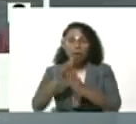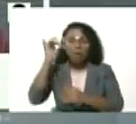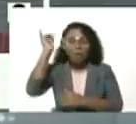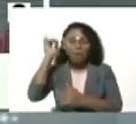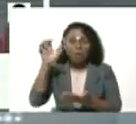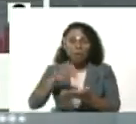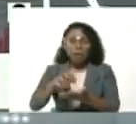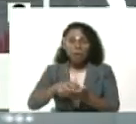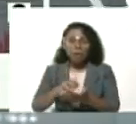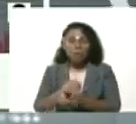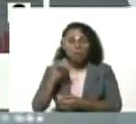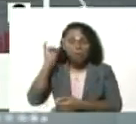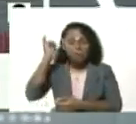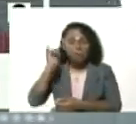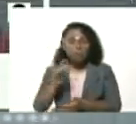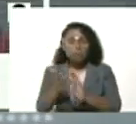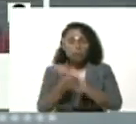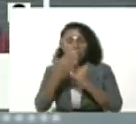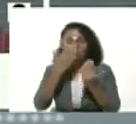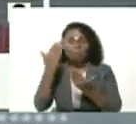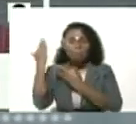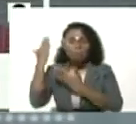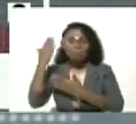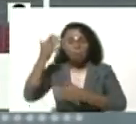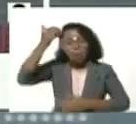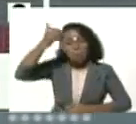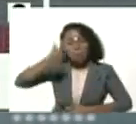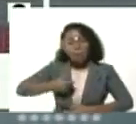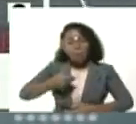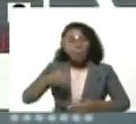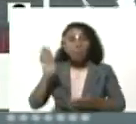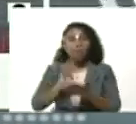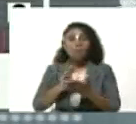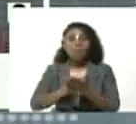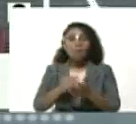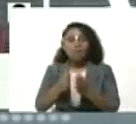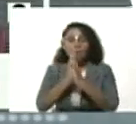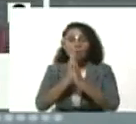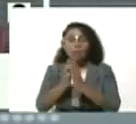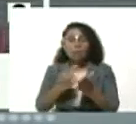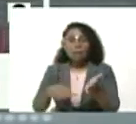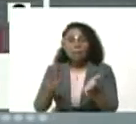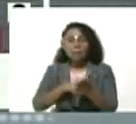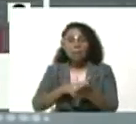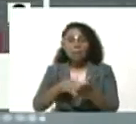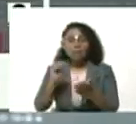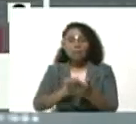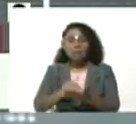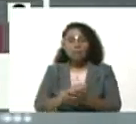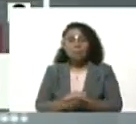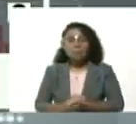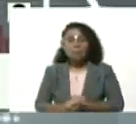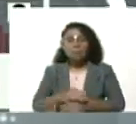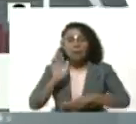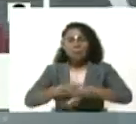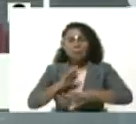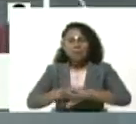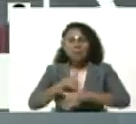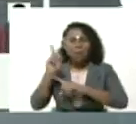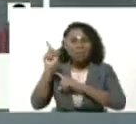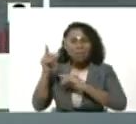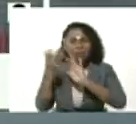escucha, vamos a ver las imágenes, si me pudieran poner esas imágenes para que la gente vea qué ha pasado, cómo está la